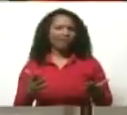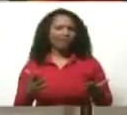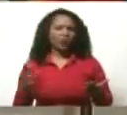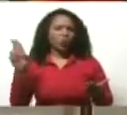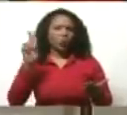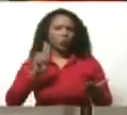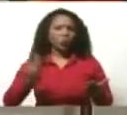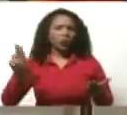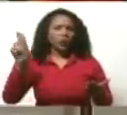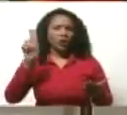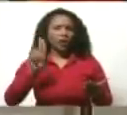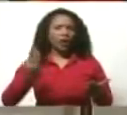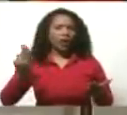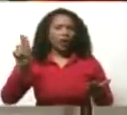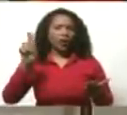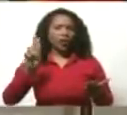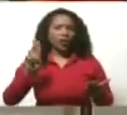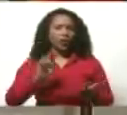Utilizando,